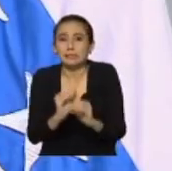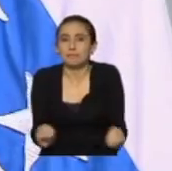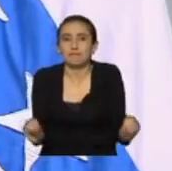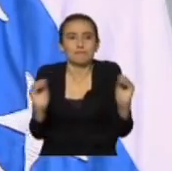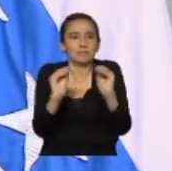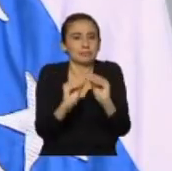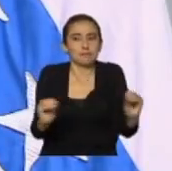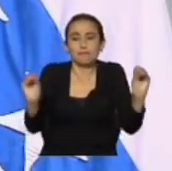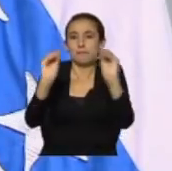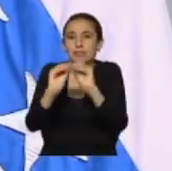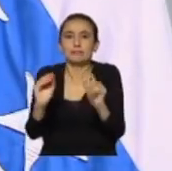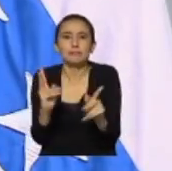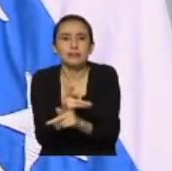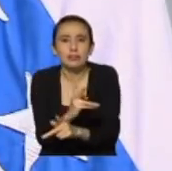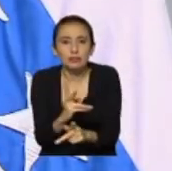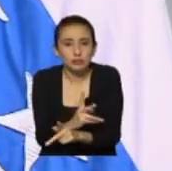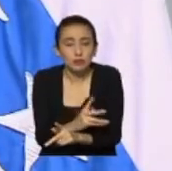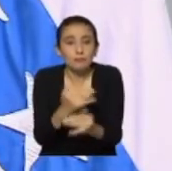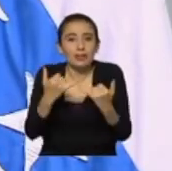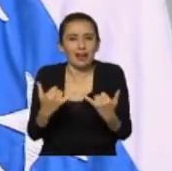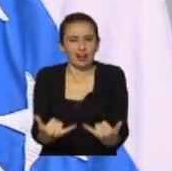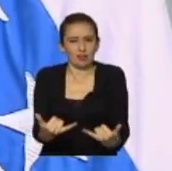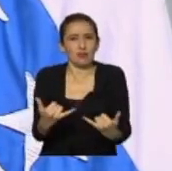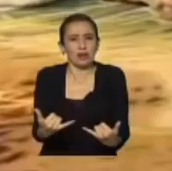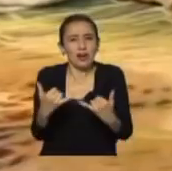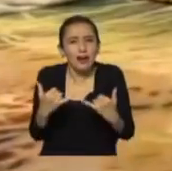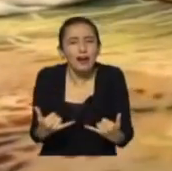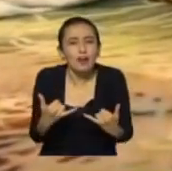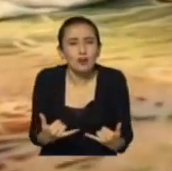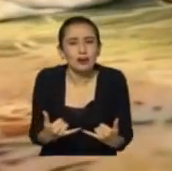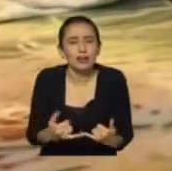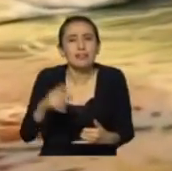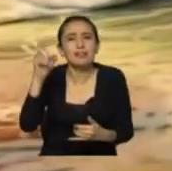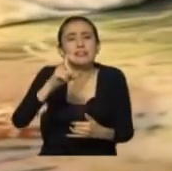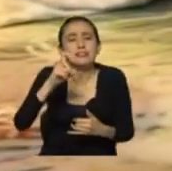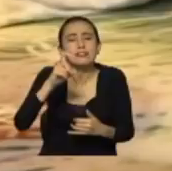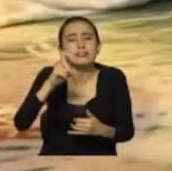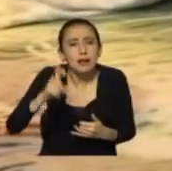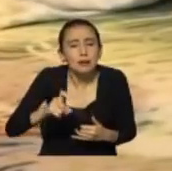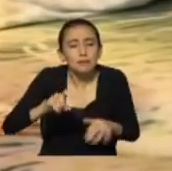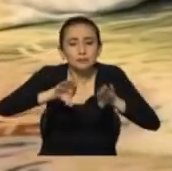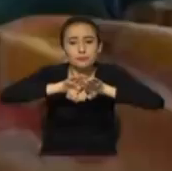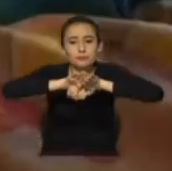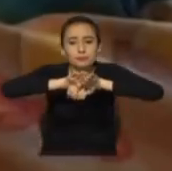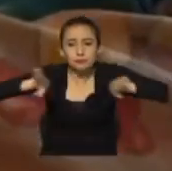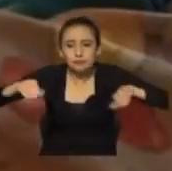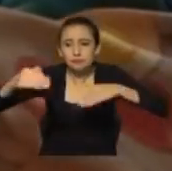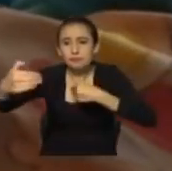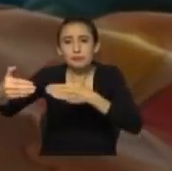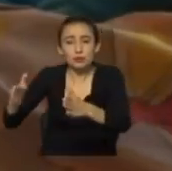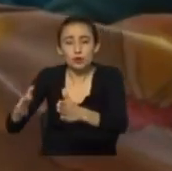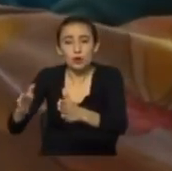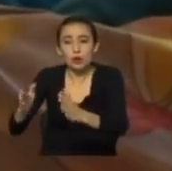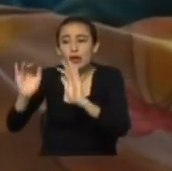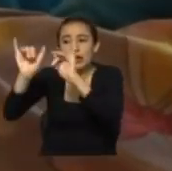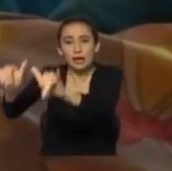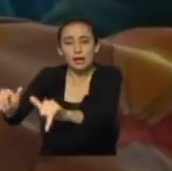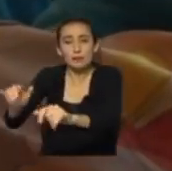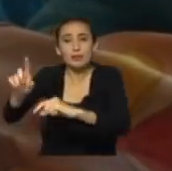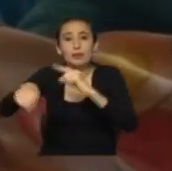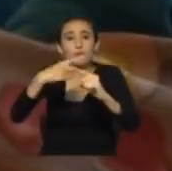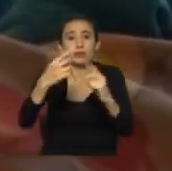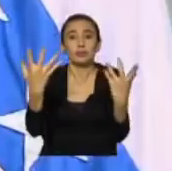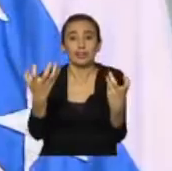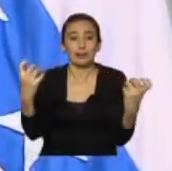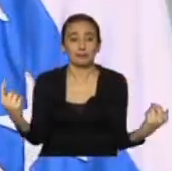más alto por eso ahora más que nunca necesitamos aislarnos para que cuando nos volvamos a juntar no nos falte